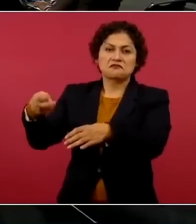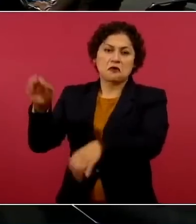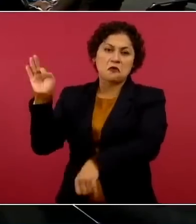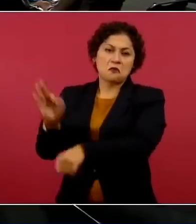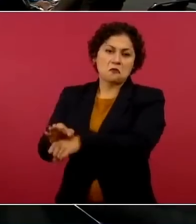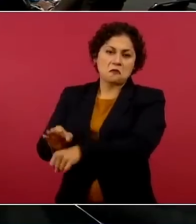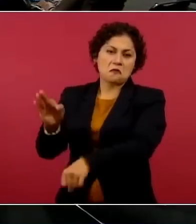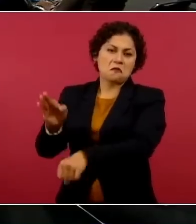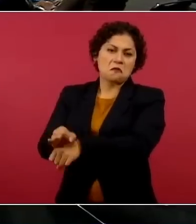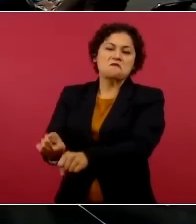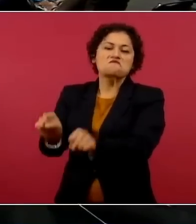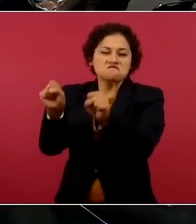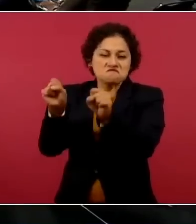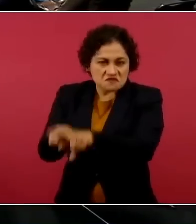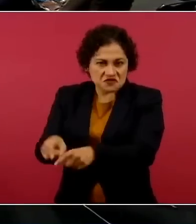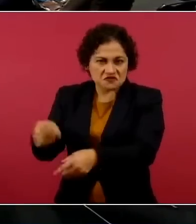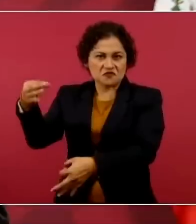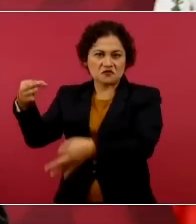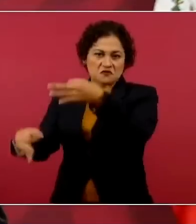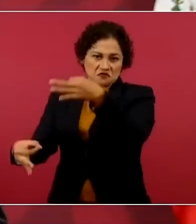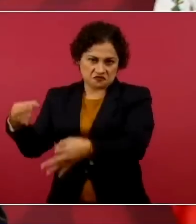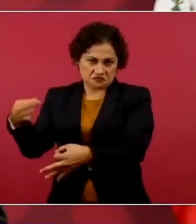también magistrados